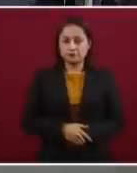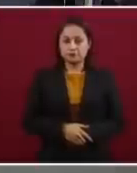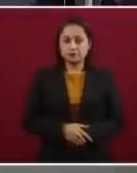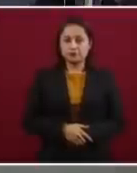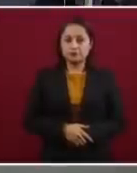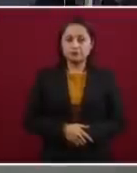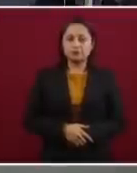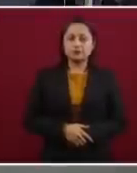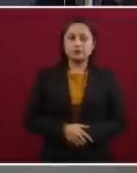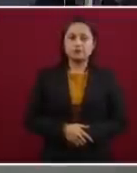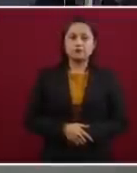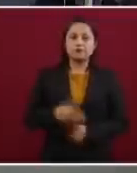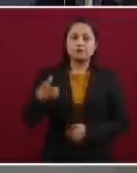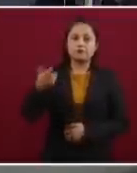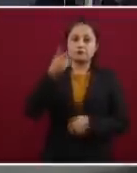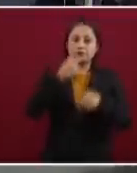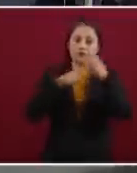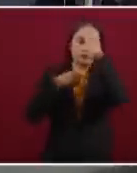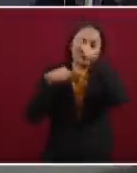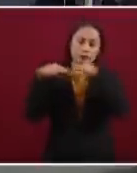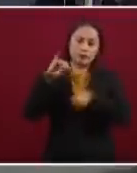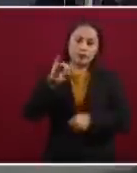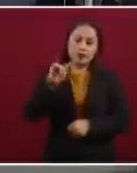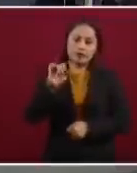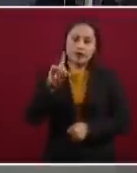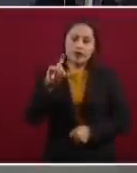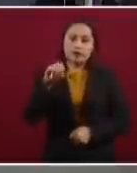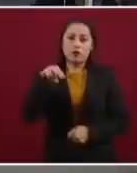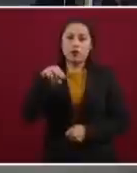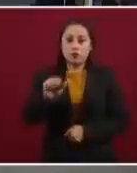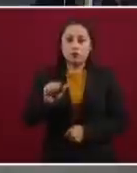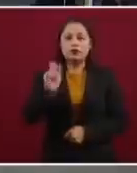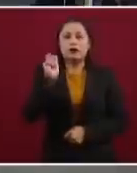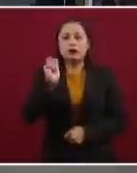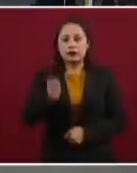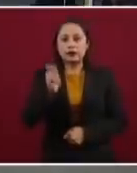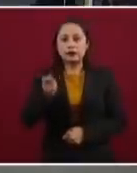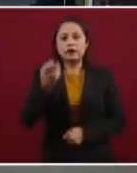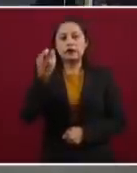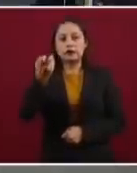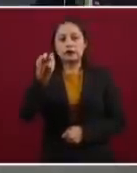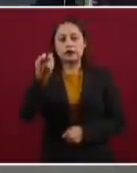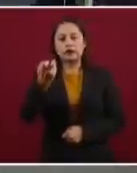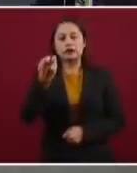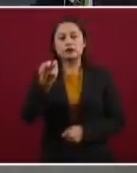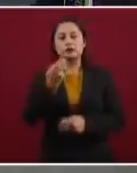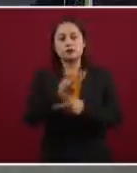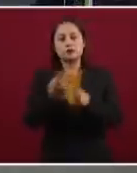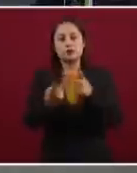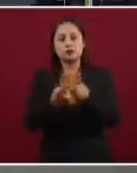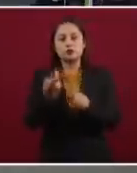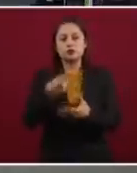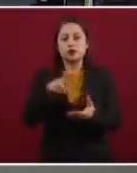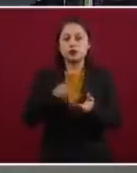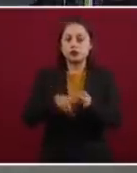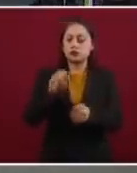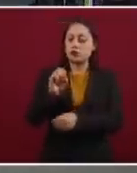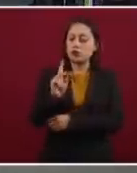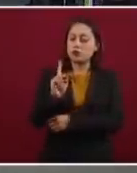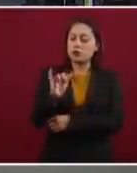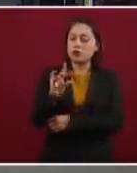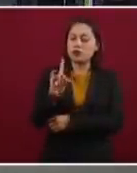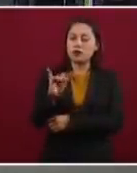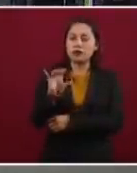el punto de la metadona lo que se refiere a acompañar a periodista es la metadona este es un producto análogo de los opioides o tiene un efecto